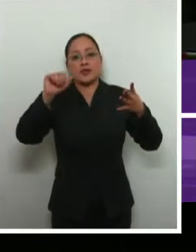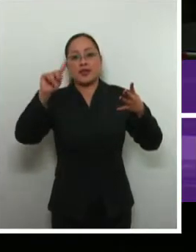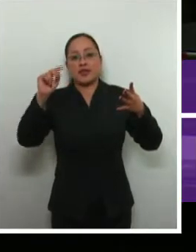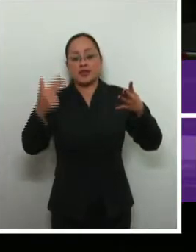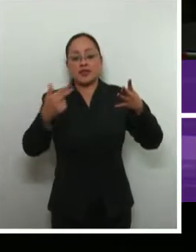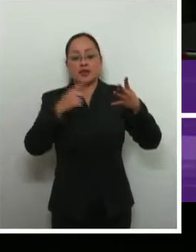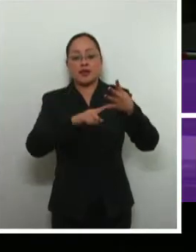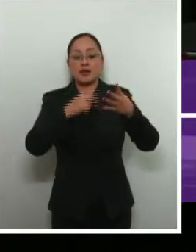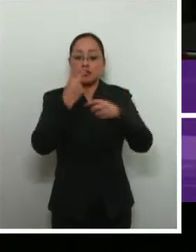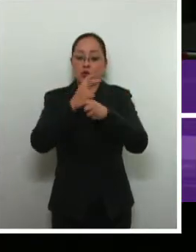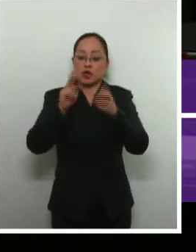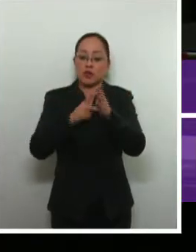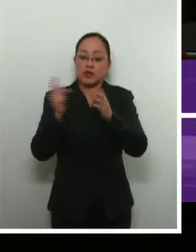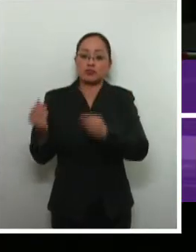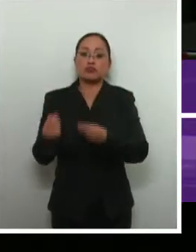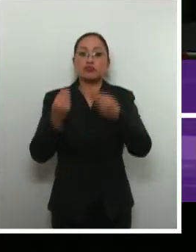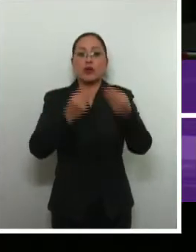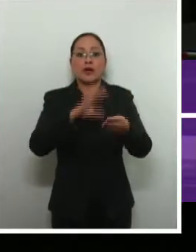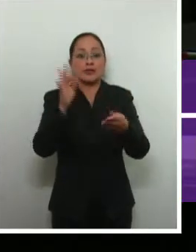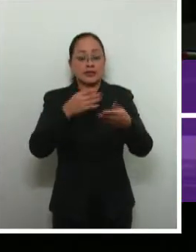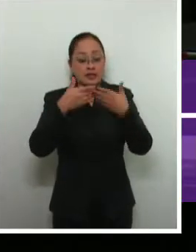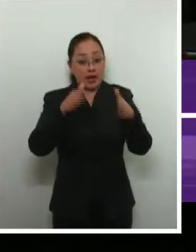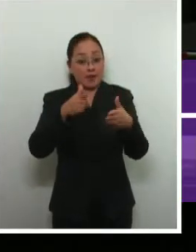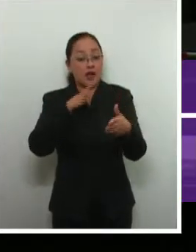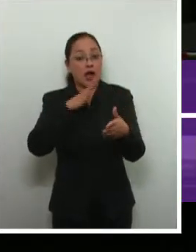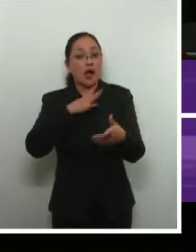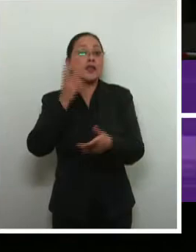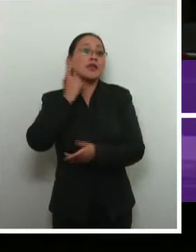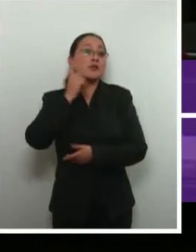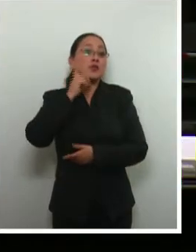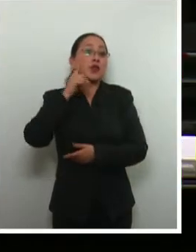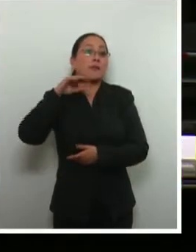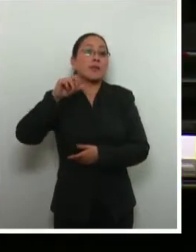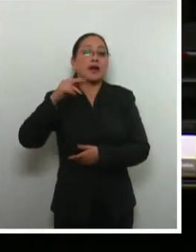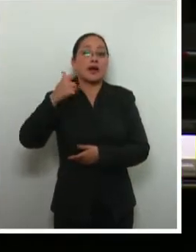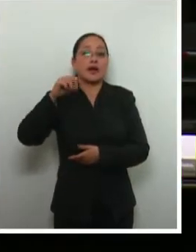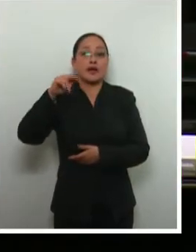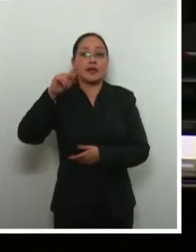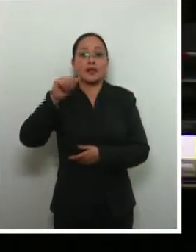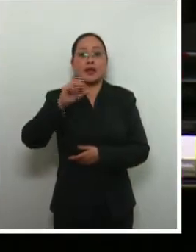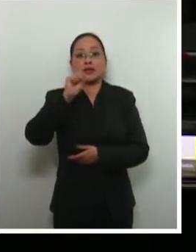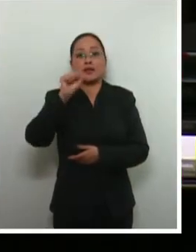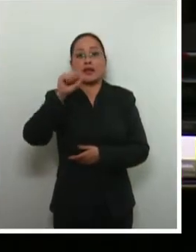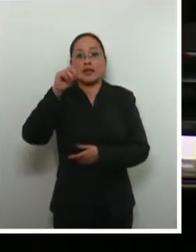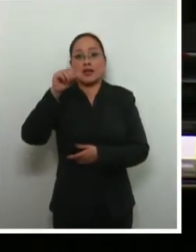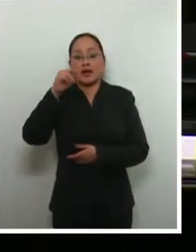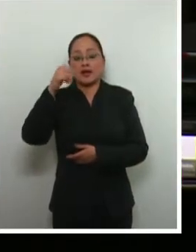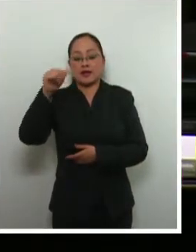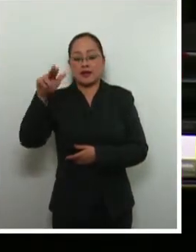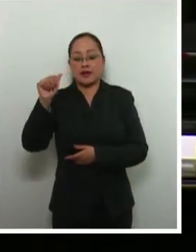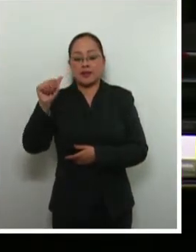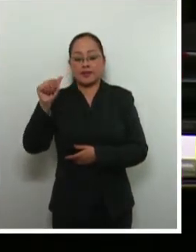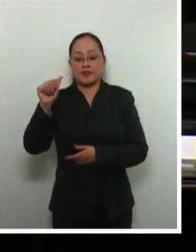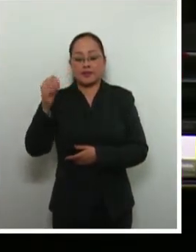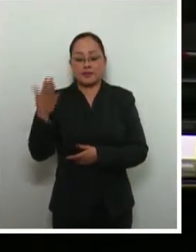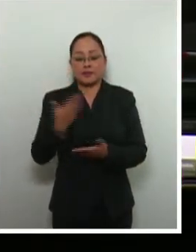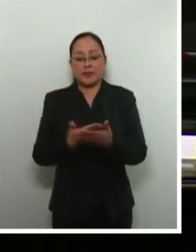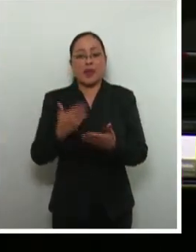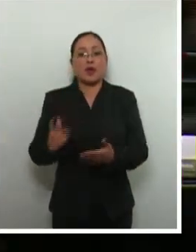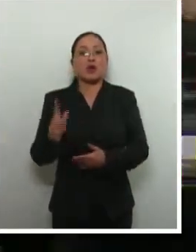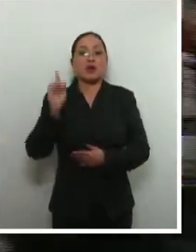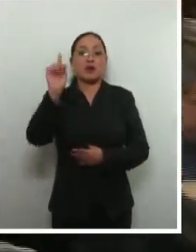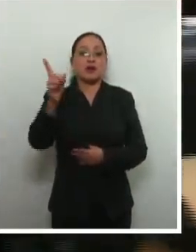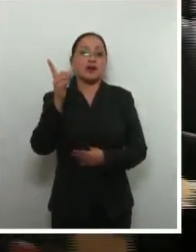en una segunda ronda, si es que se abre, a la diputada Margarita Saldaña Hernández. Por lo tanto, tiene